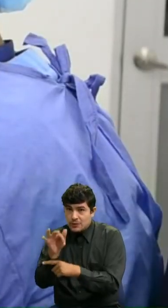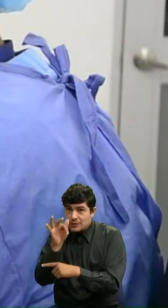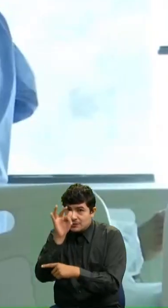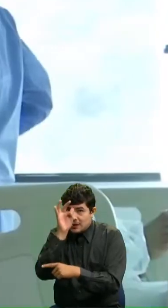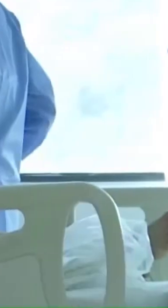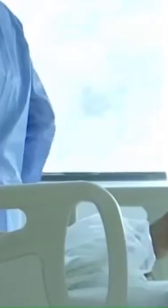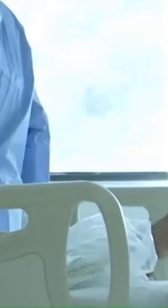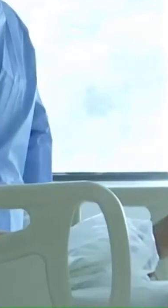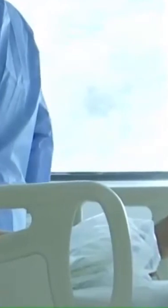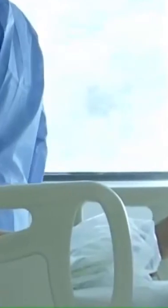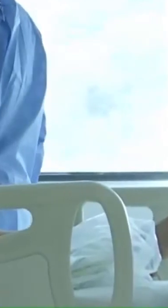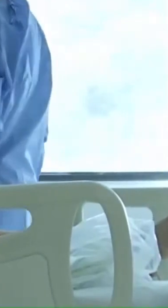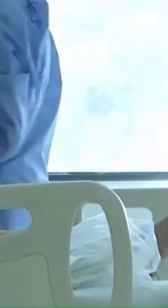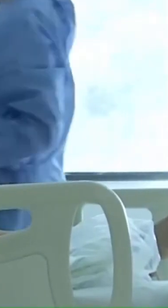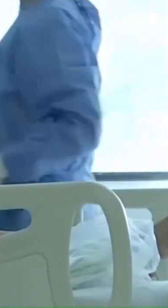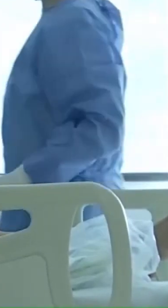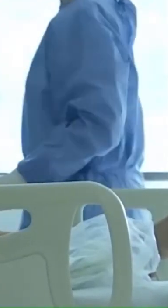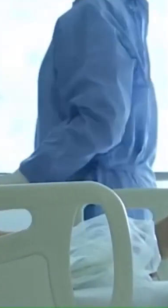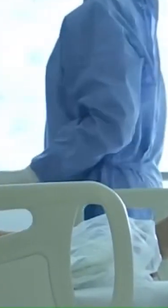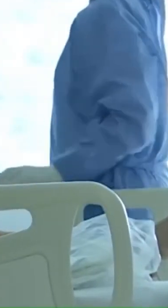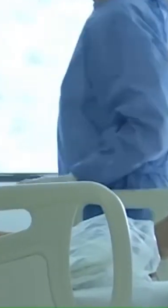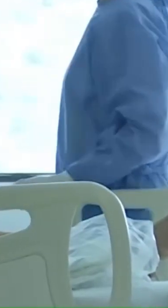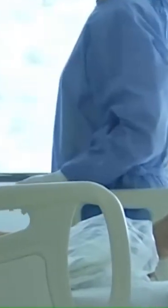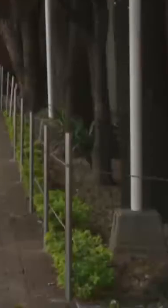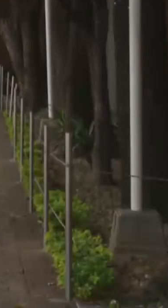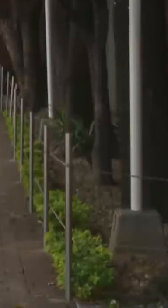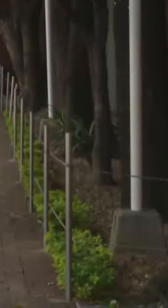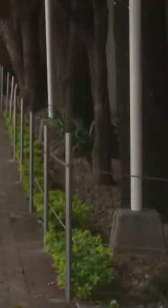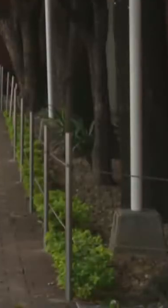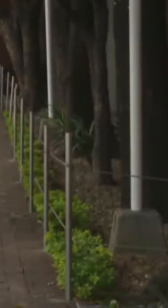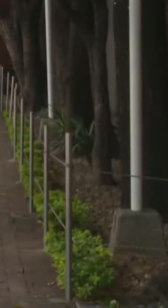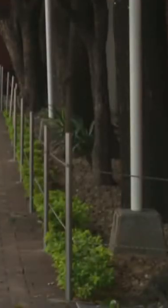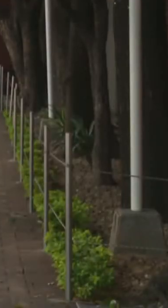de salud perdieron la batalla al causa del cobi 19